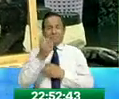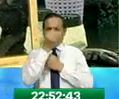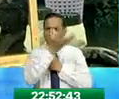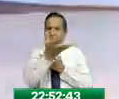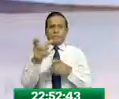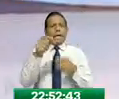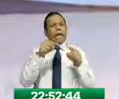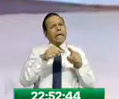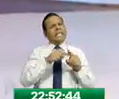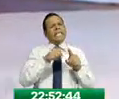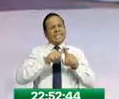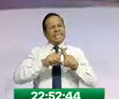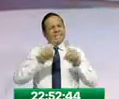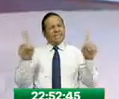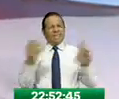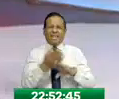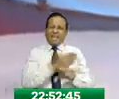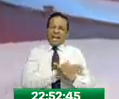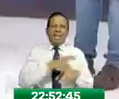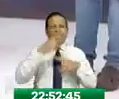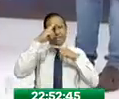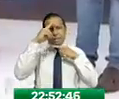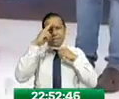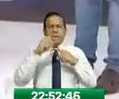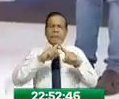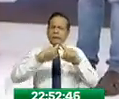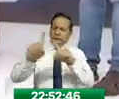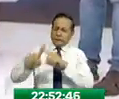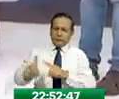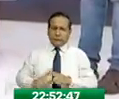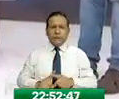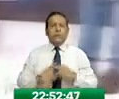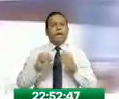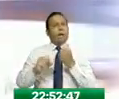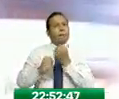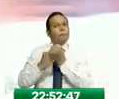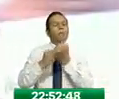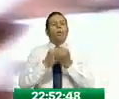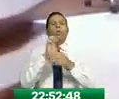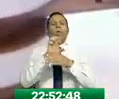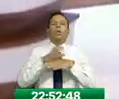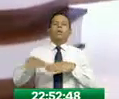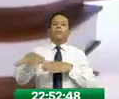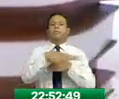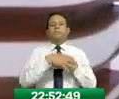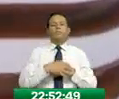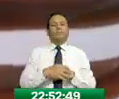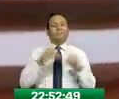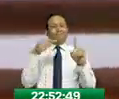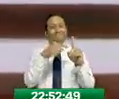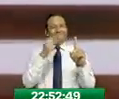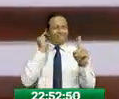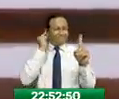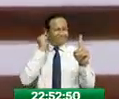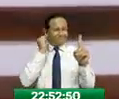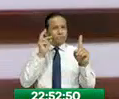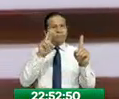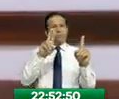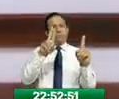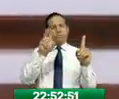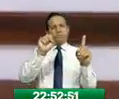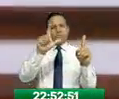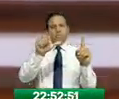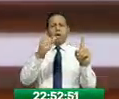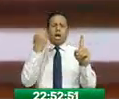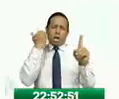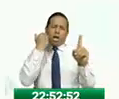contenido diferente, variado, que aporte al hogar ecuatoriano. Usurita, como de cariño le decimos, retorna a la